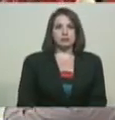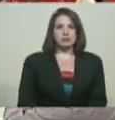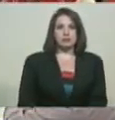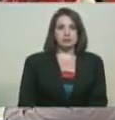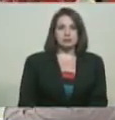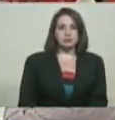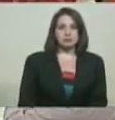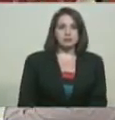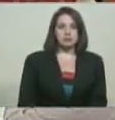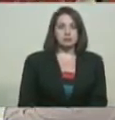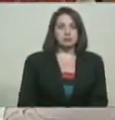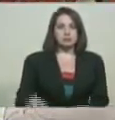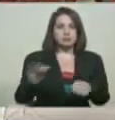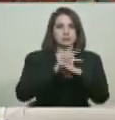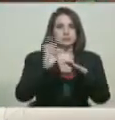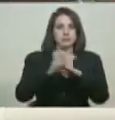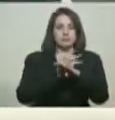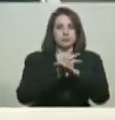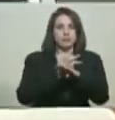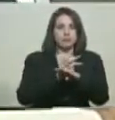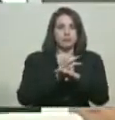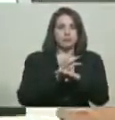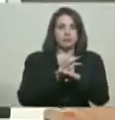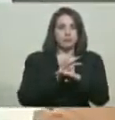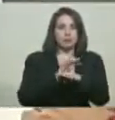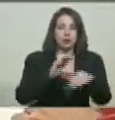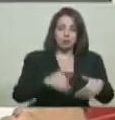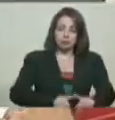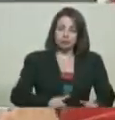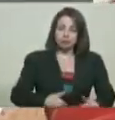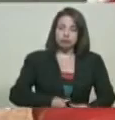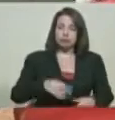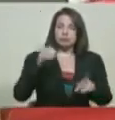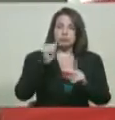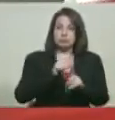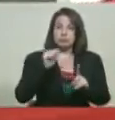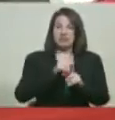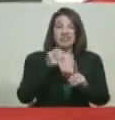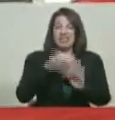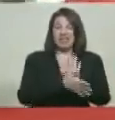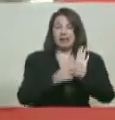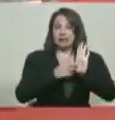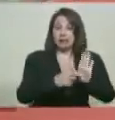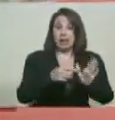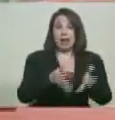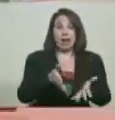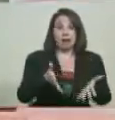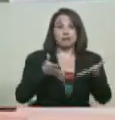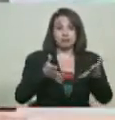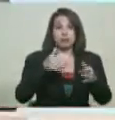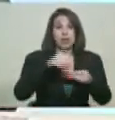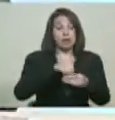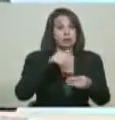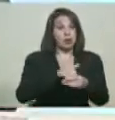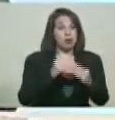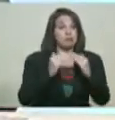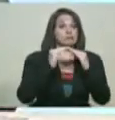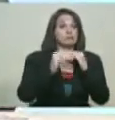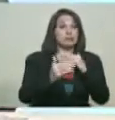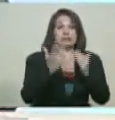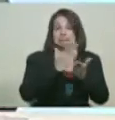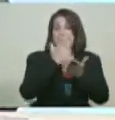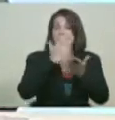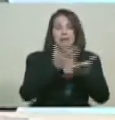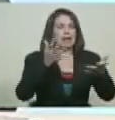pero sí que la forma de lucha principal en lo electoral tenemos que garantizar y ganar siempre